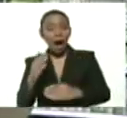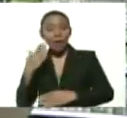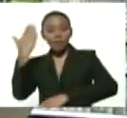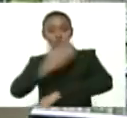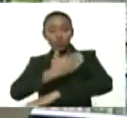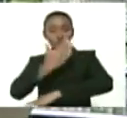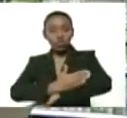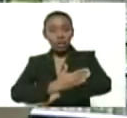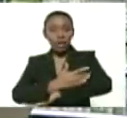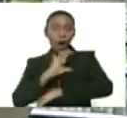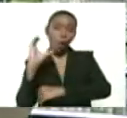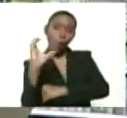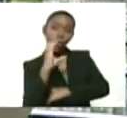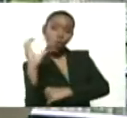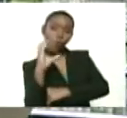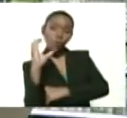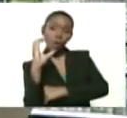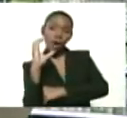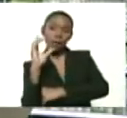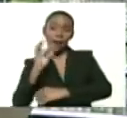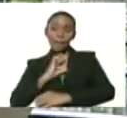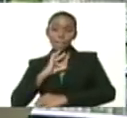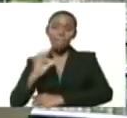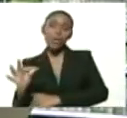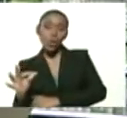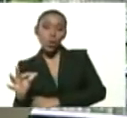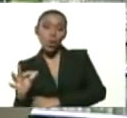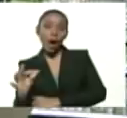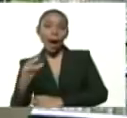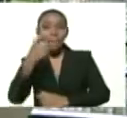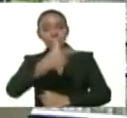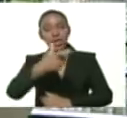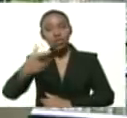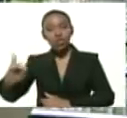frontera con Colombia e infectan a